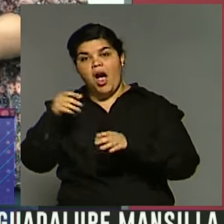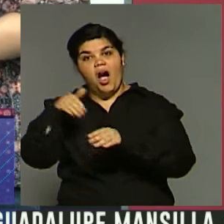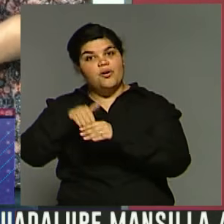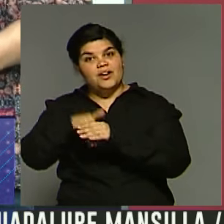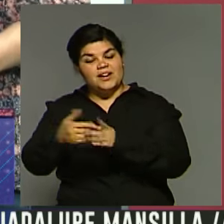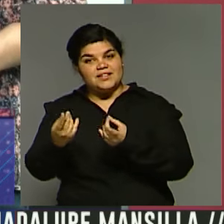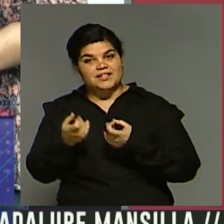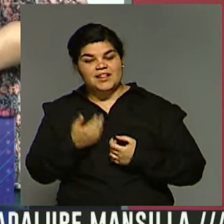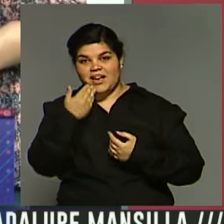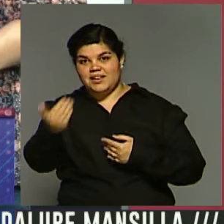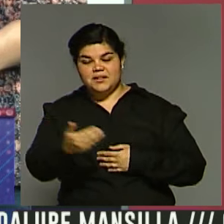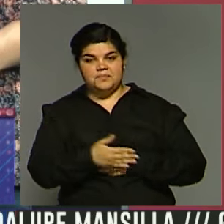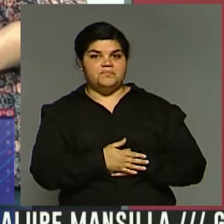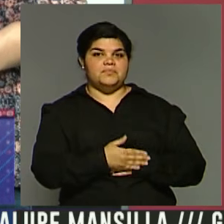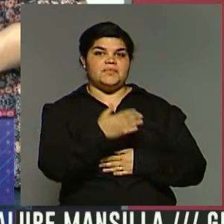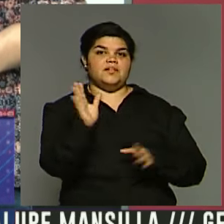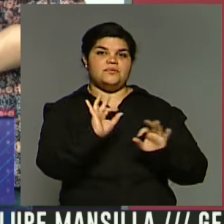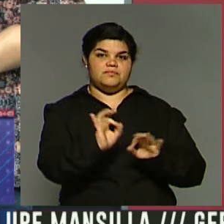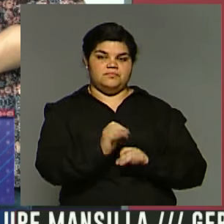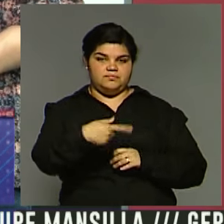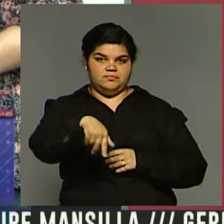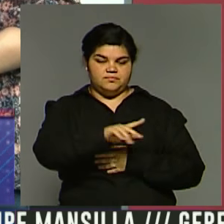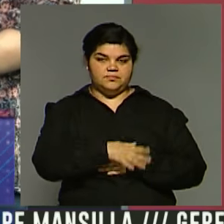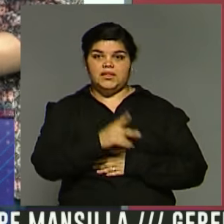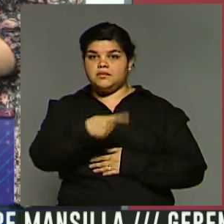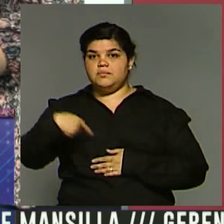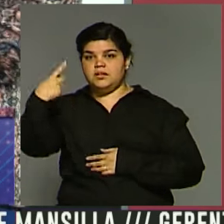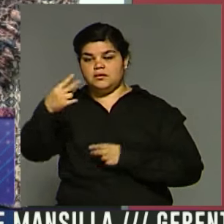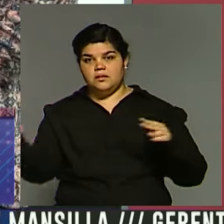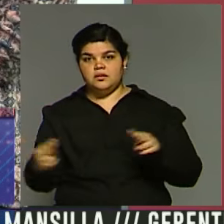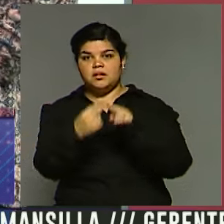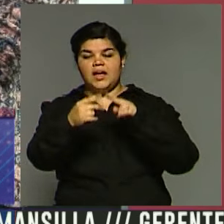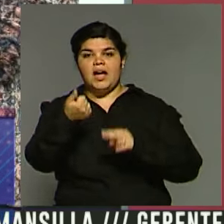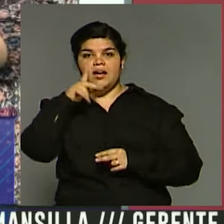Por favor, a ustedes. Hasta la semana que viene. Ariel Corgatelli, nuestro columnista de tecnología.